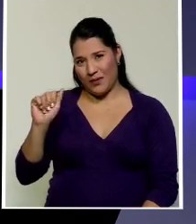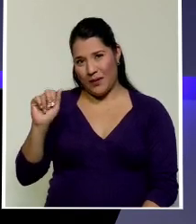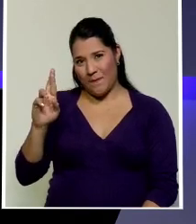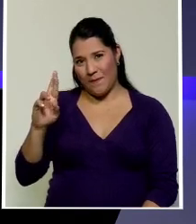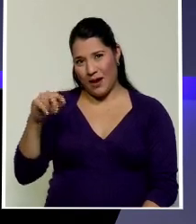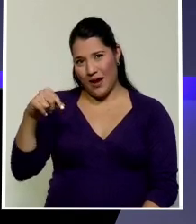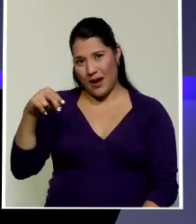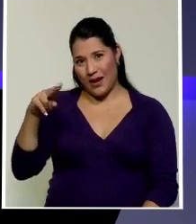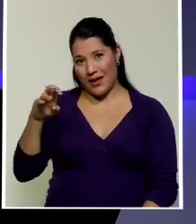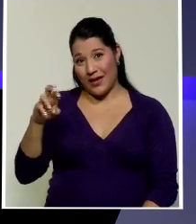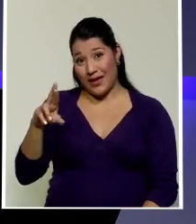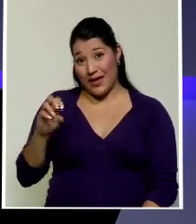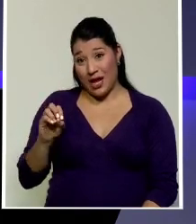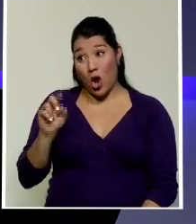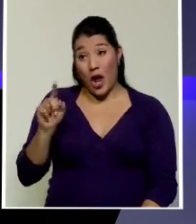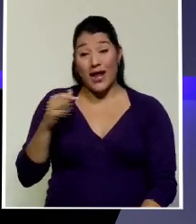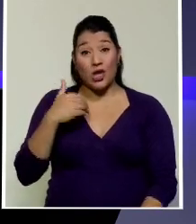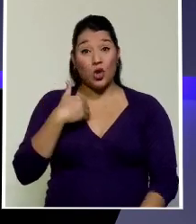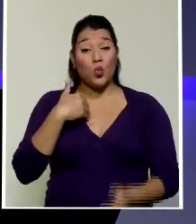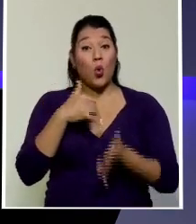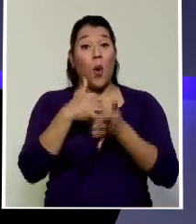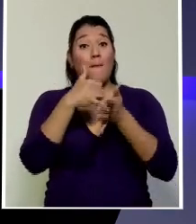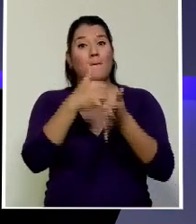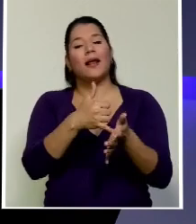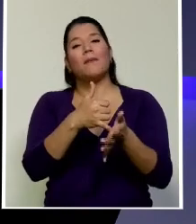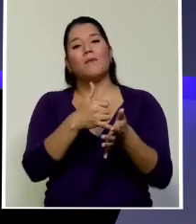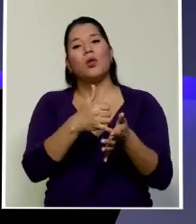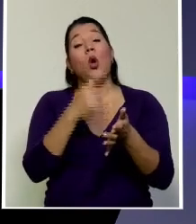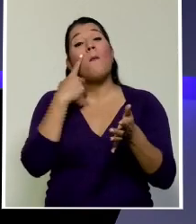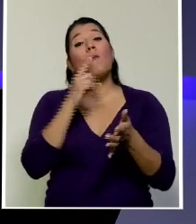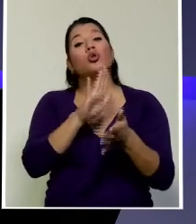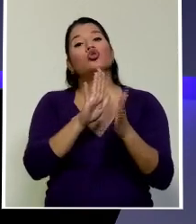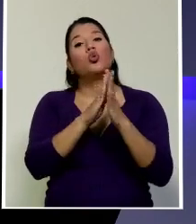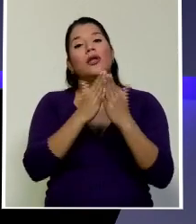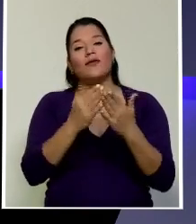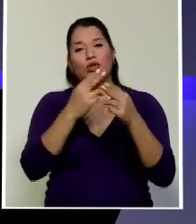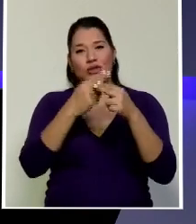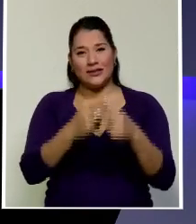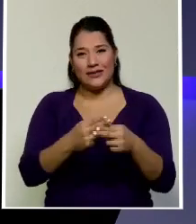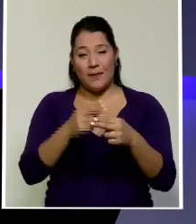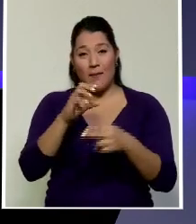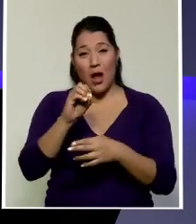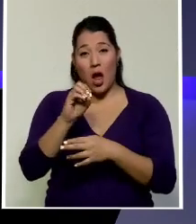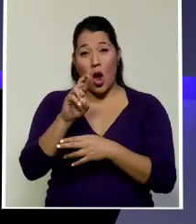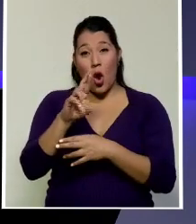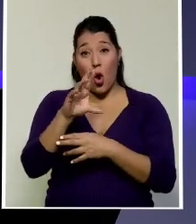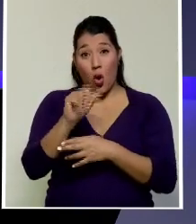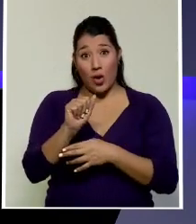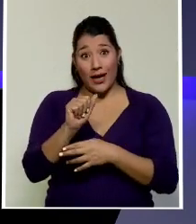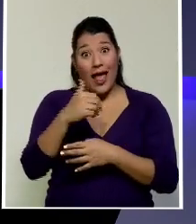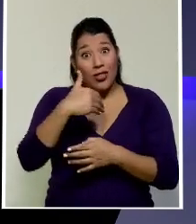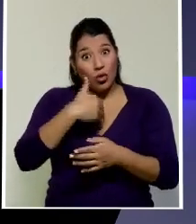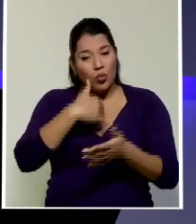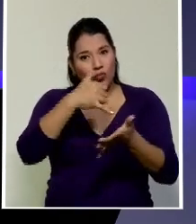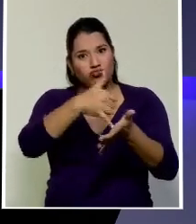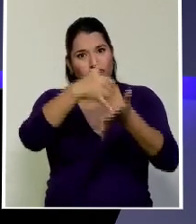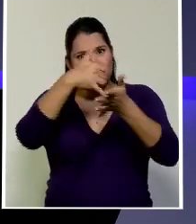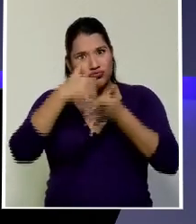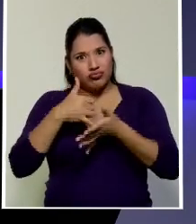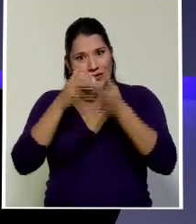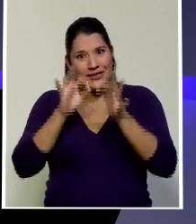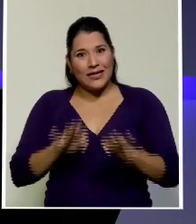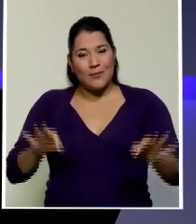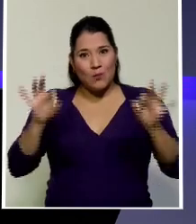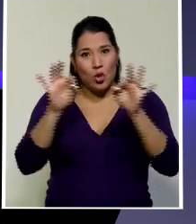Orca con el premio centroamericano Mario Monforte Toledo, un premio muy importante para la